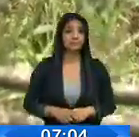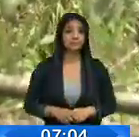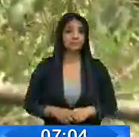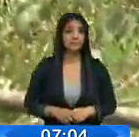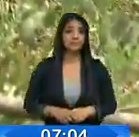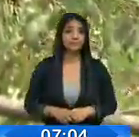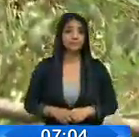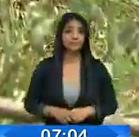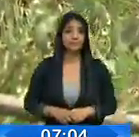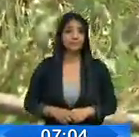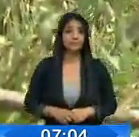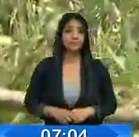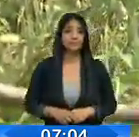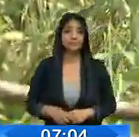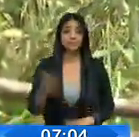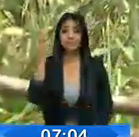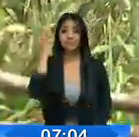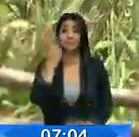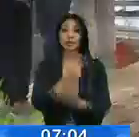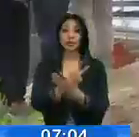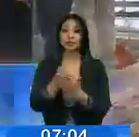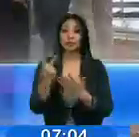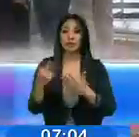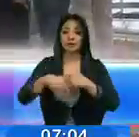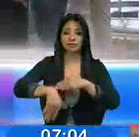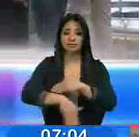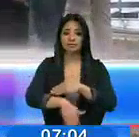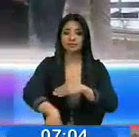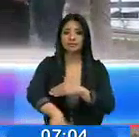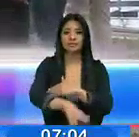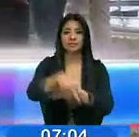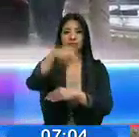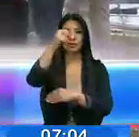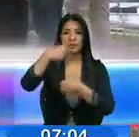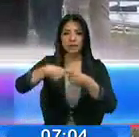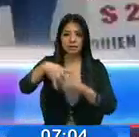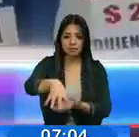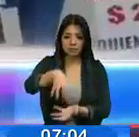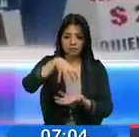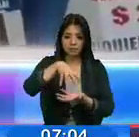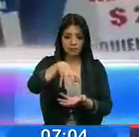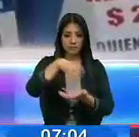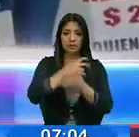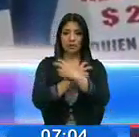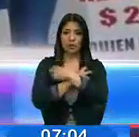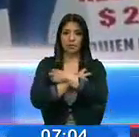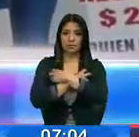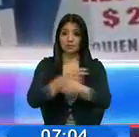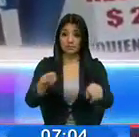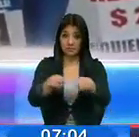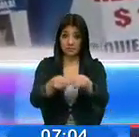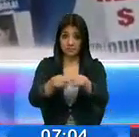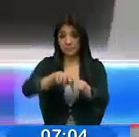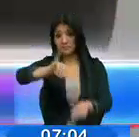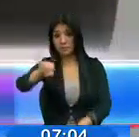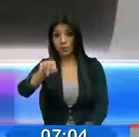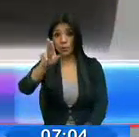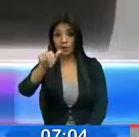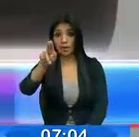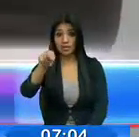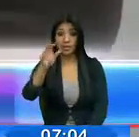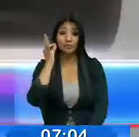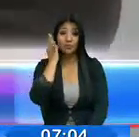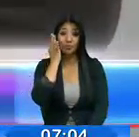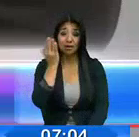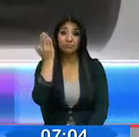los restos hallados hace dos semanas en la quebrada de bellavista en el norte de quito no corresponderían a juliana gambo verde desaparecida